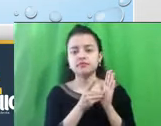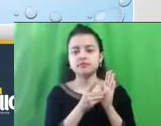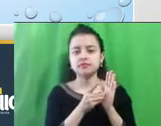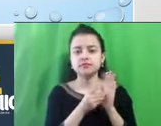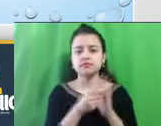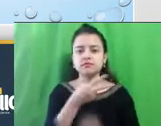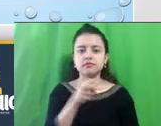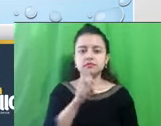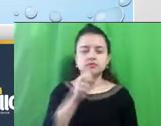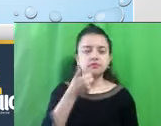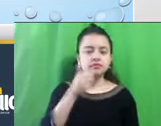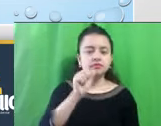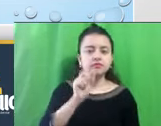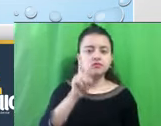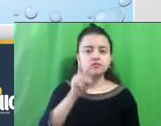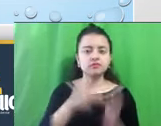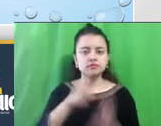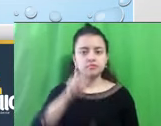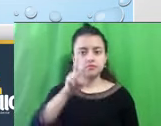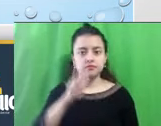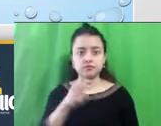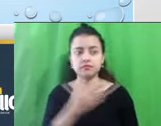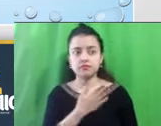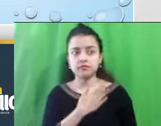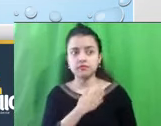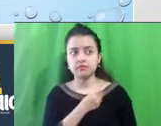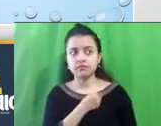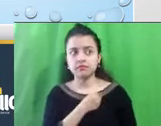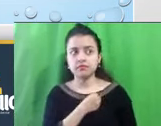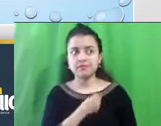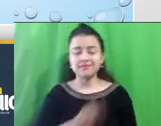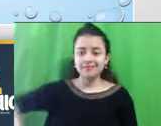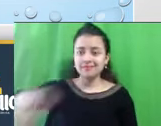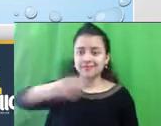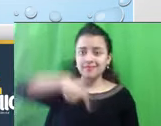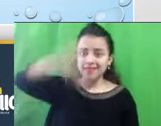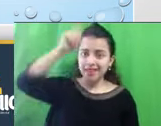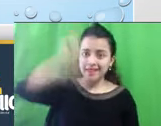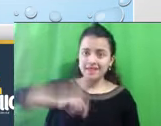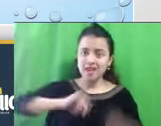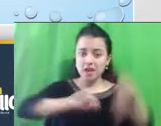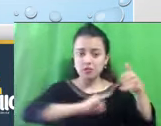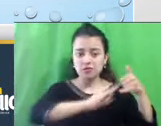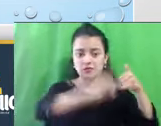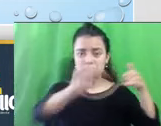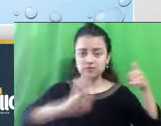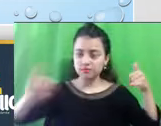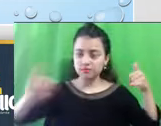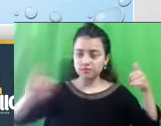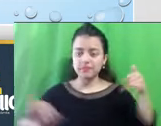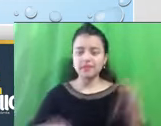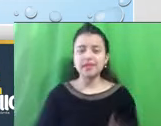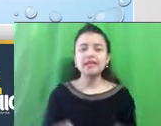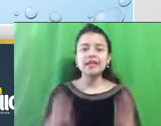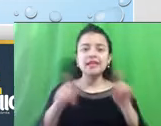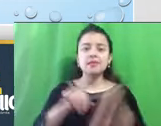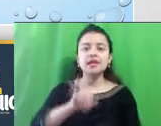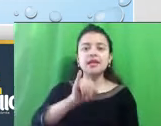donde tenemos que actualizar todas las entidades del Estado el cableado estructurado y el IPV, de IPv4